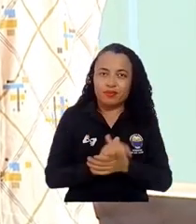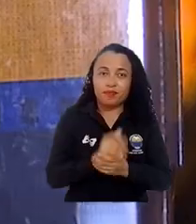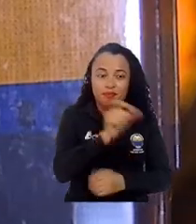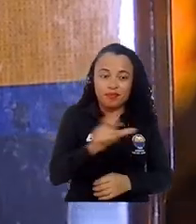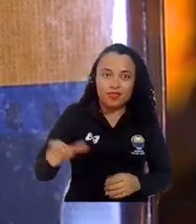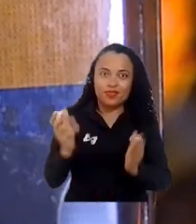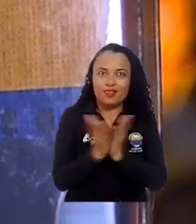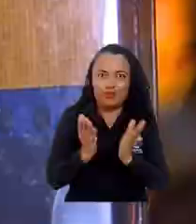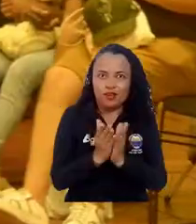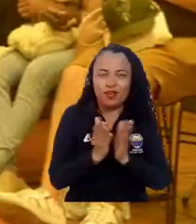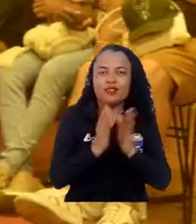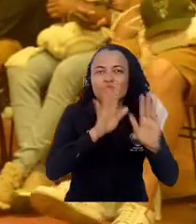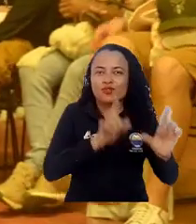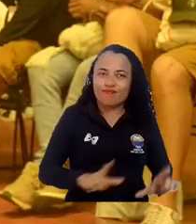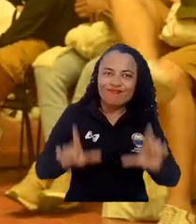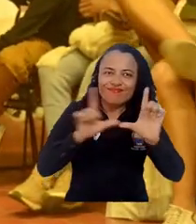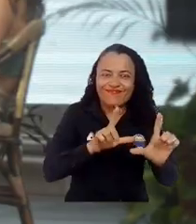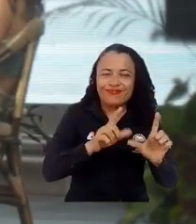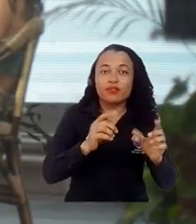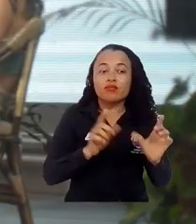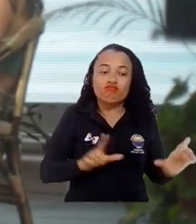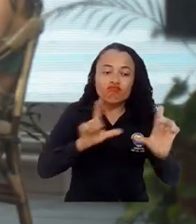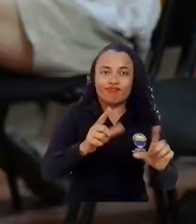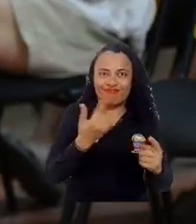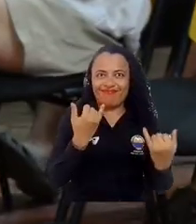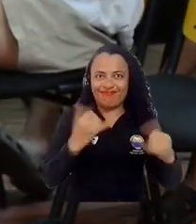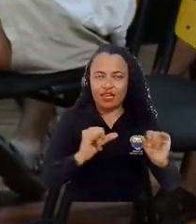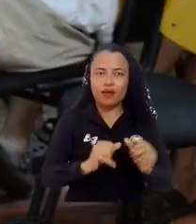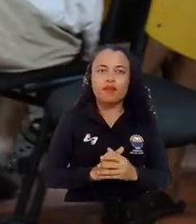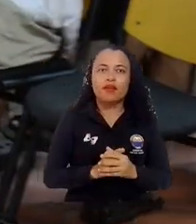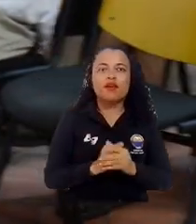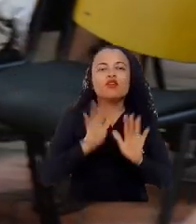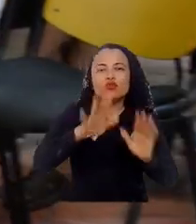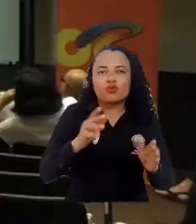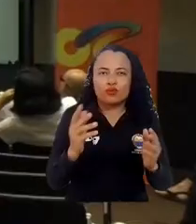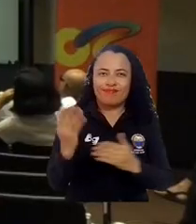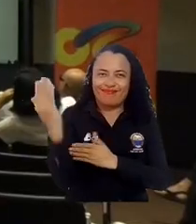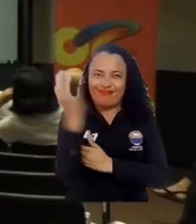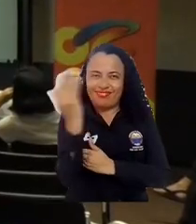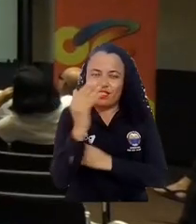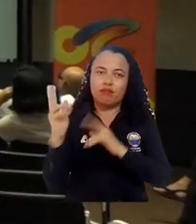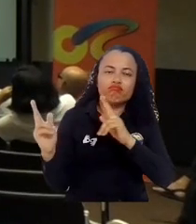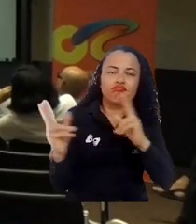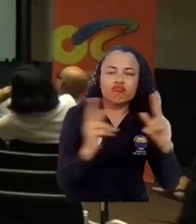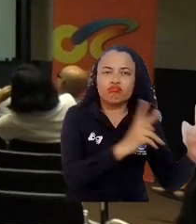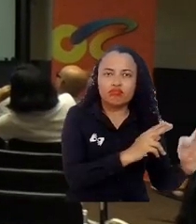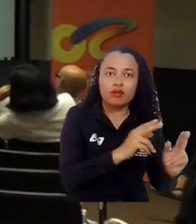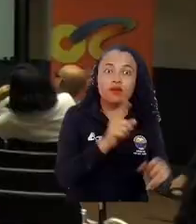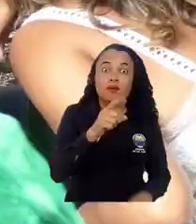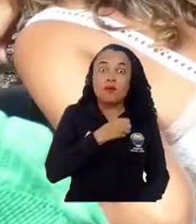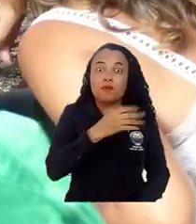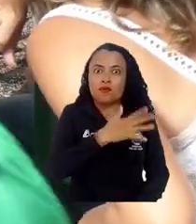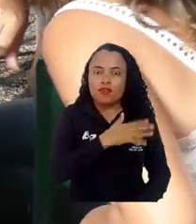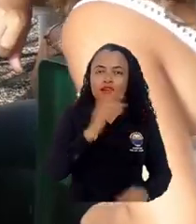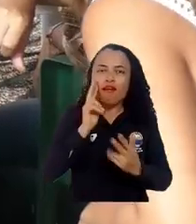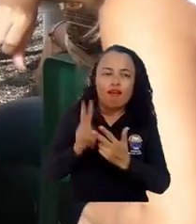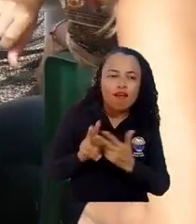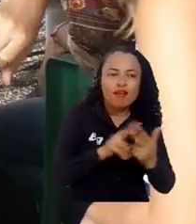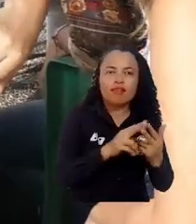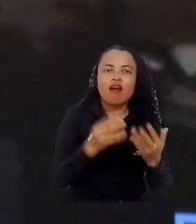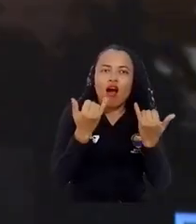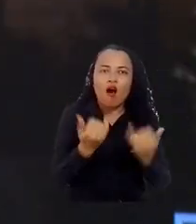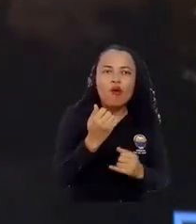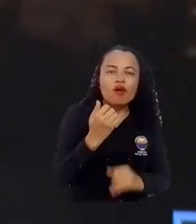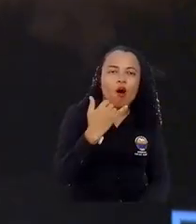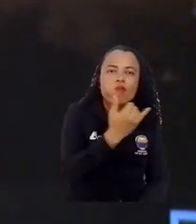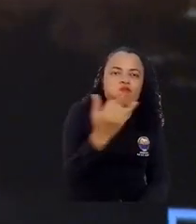Gratificante. Así califican los estudiantes de pregrado y posgrado en cine y audiovisuales de la Universidad del Magdalena la oportunidad de conocer de primera